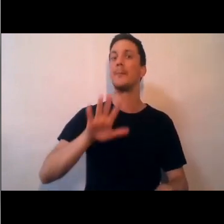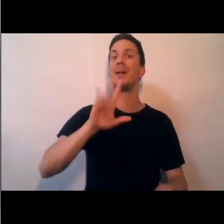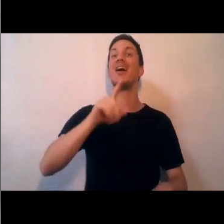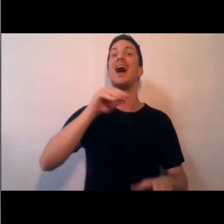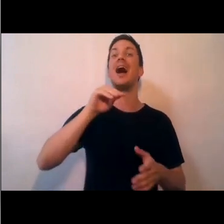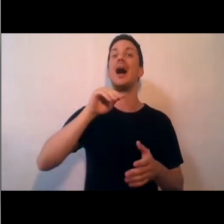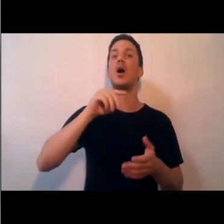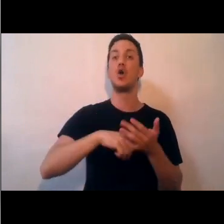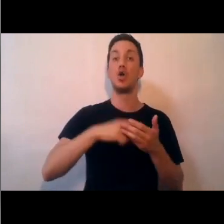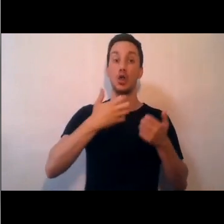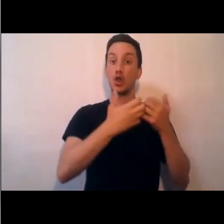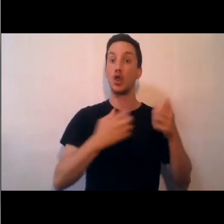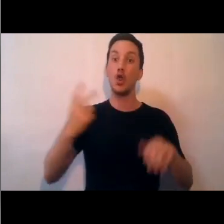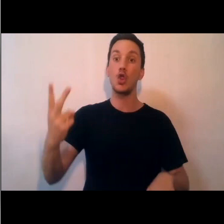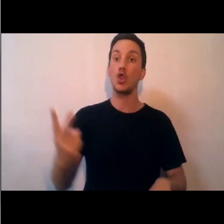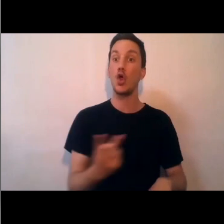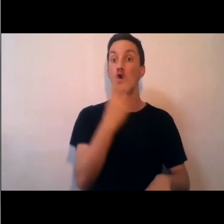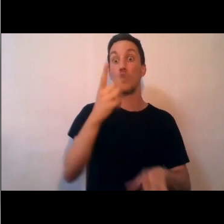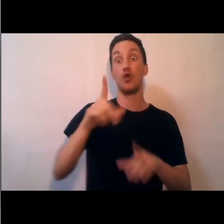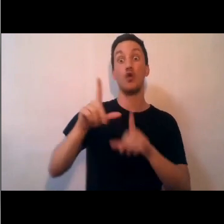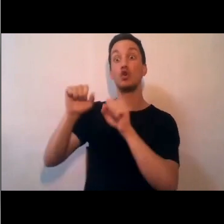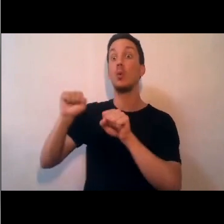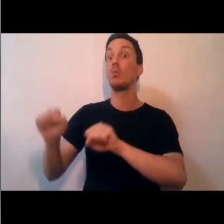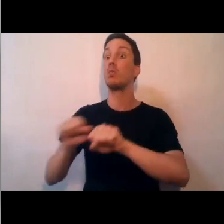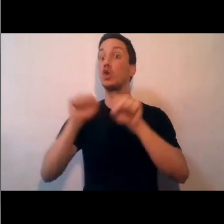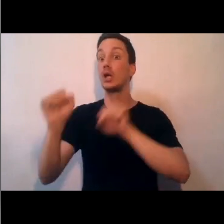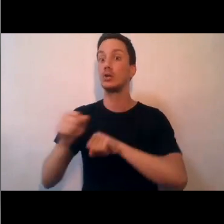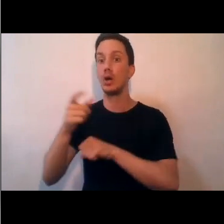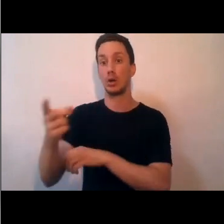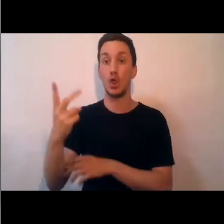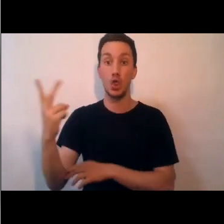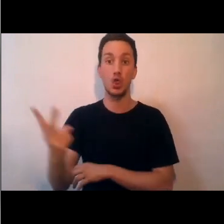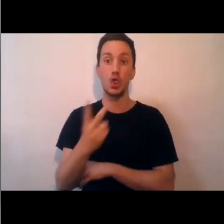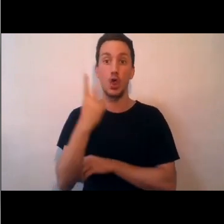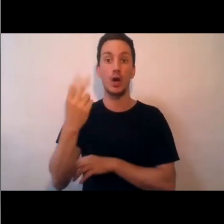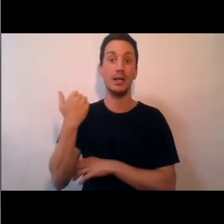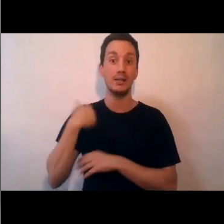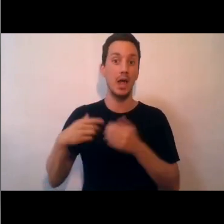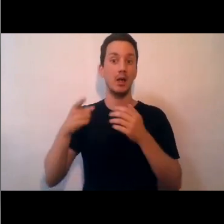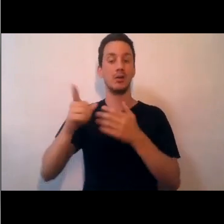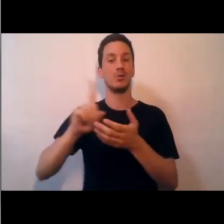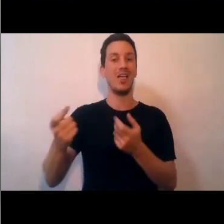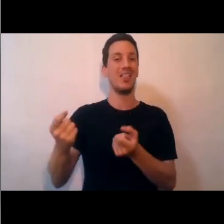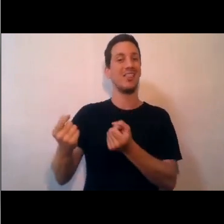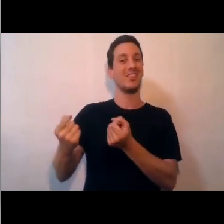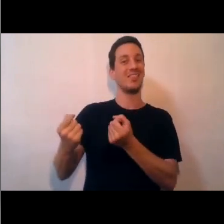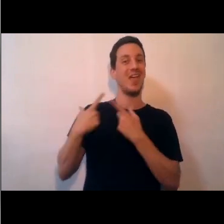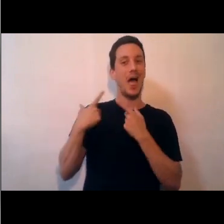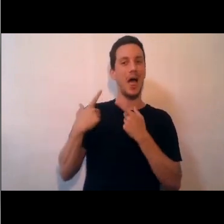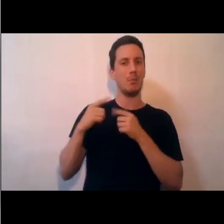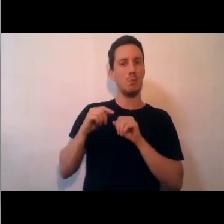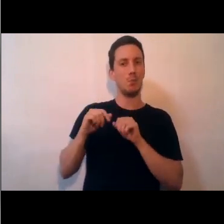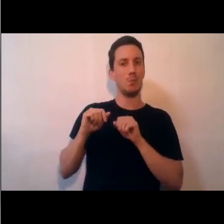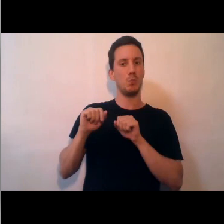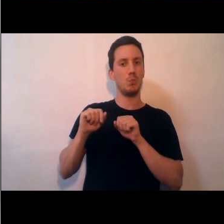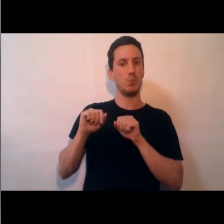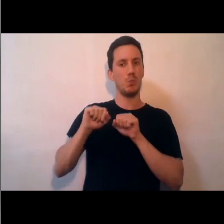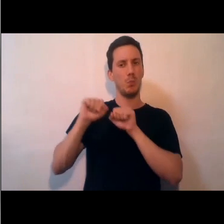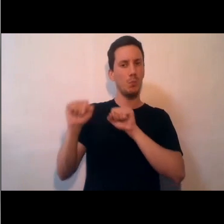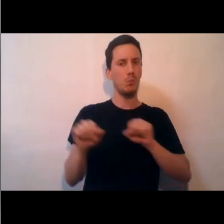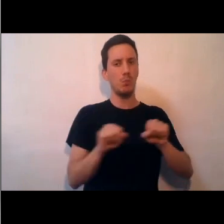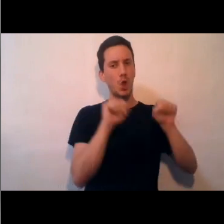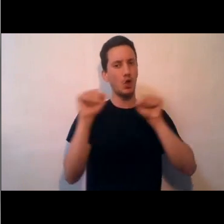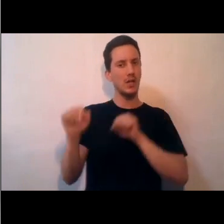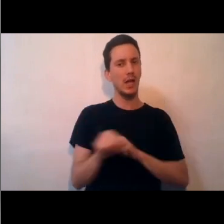2 horas un fotoprotector químico pues deja de ofrecer esa